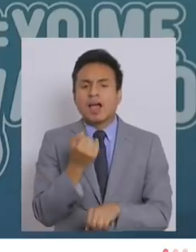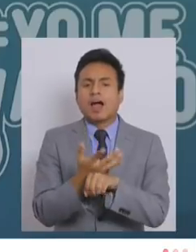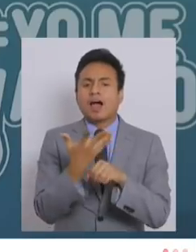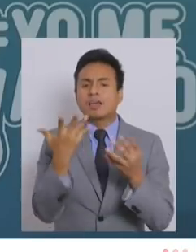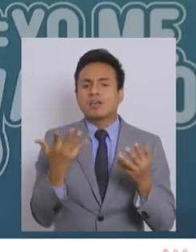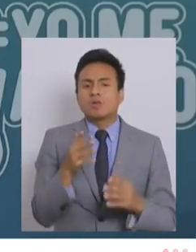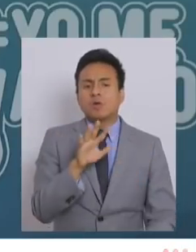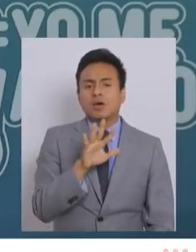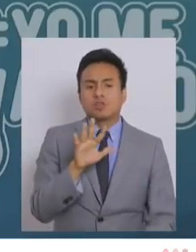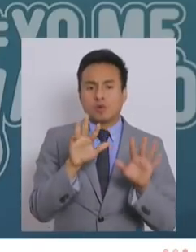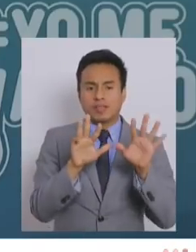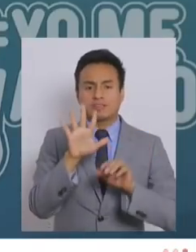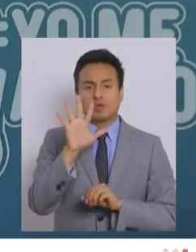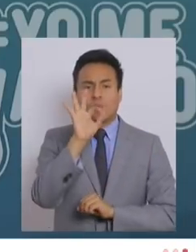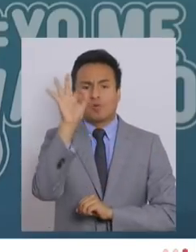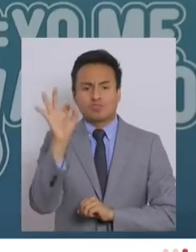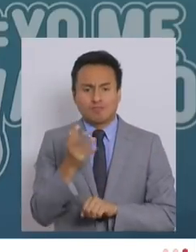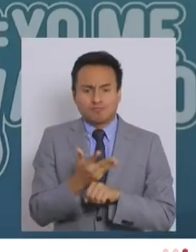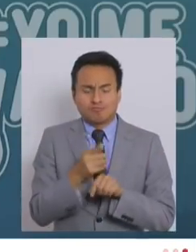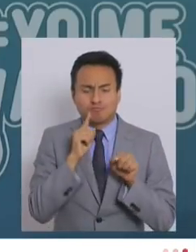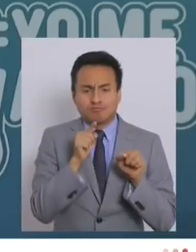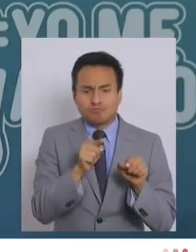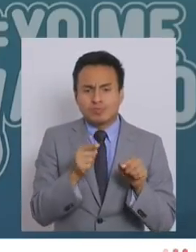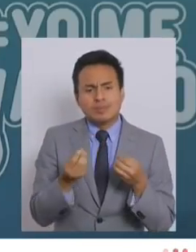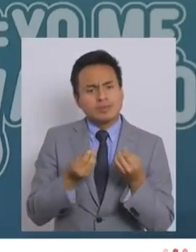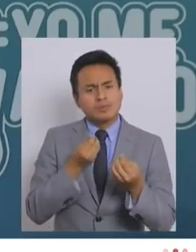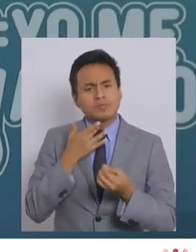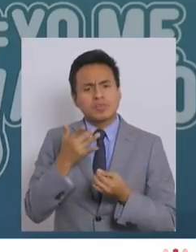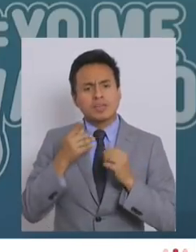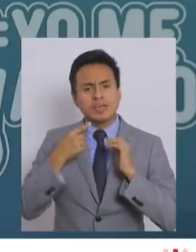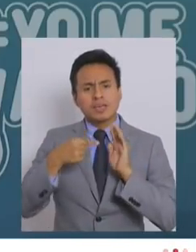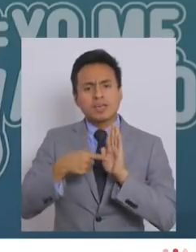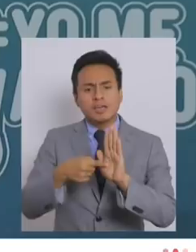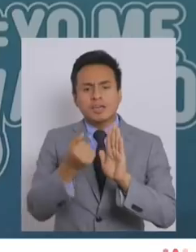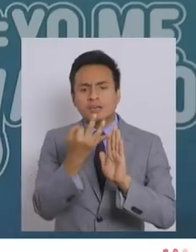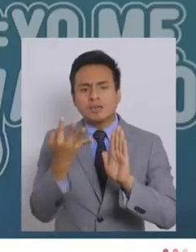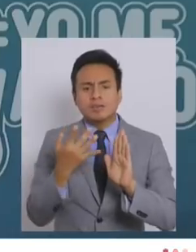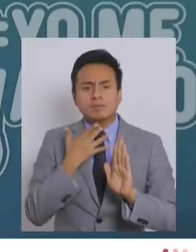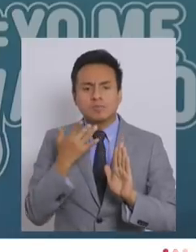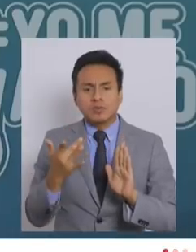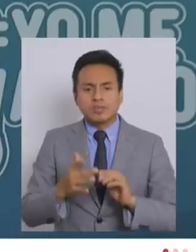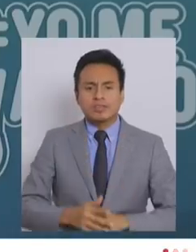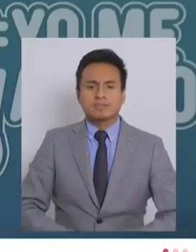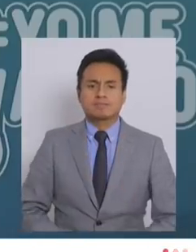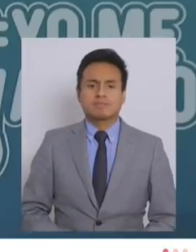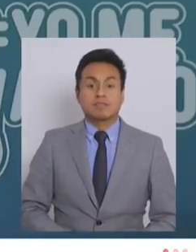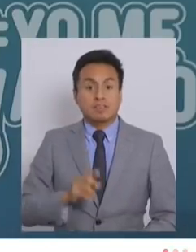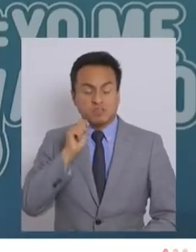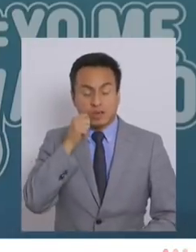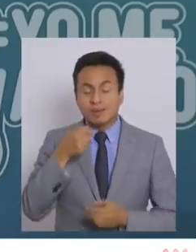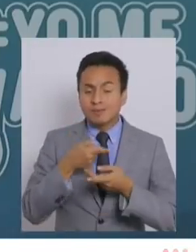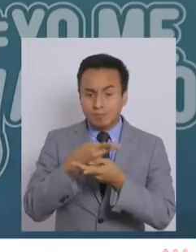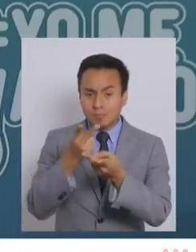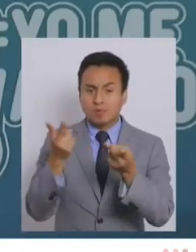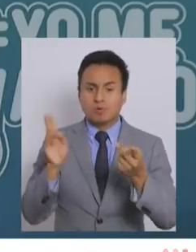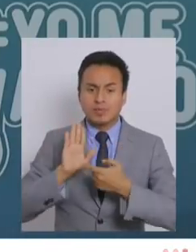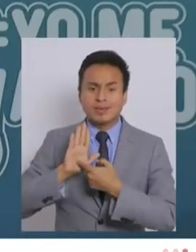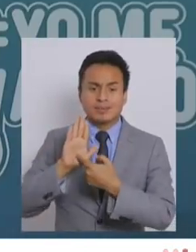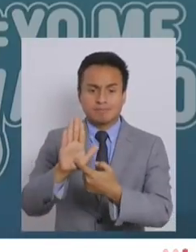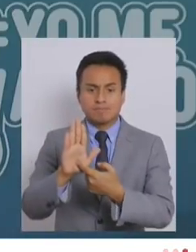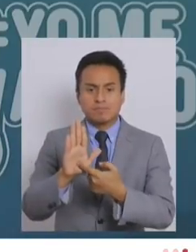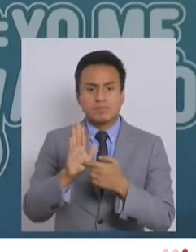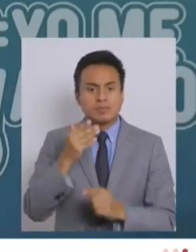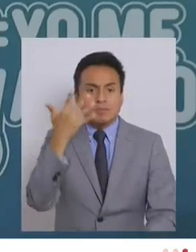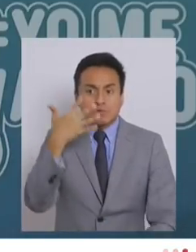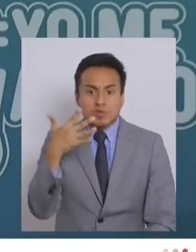al 95 por ciento porque doy a conocer estas cifras porque son públicas porque